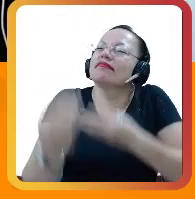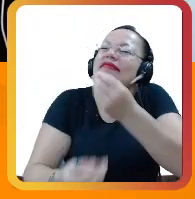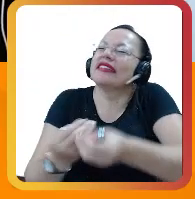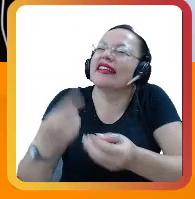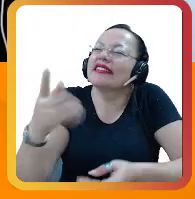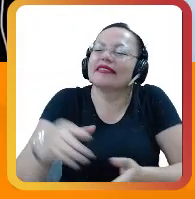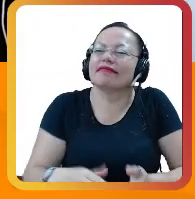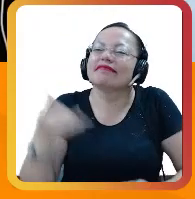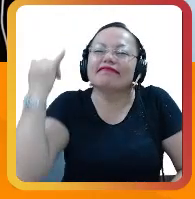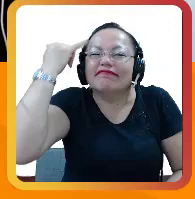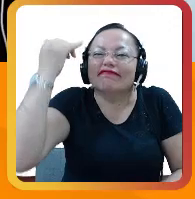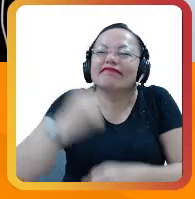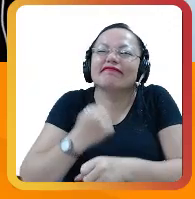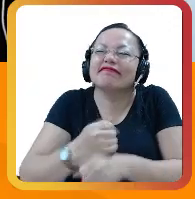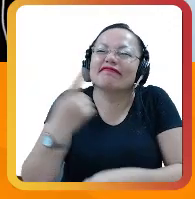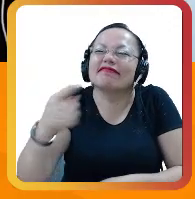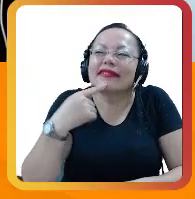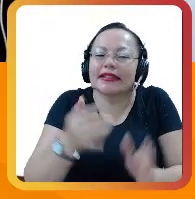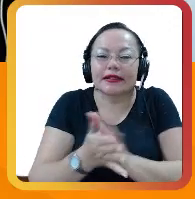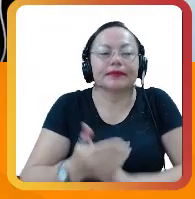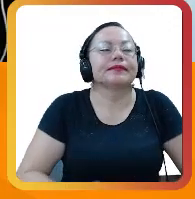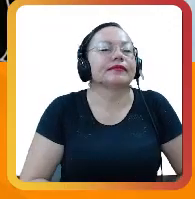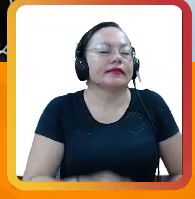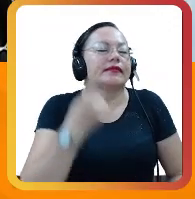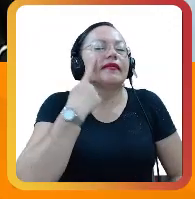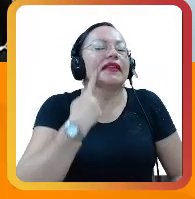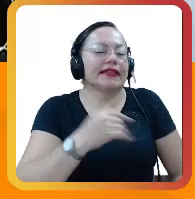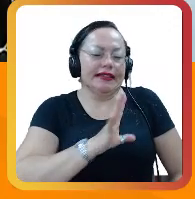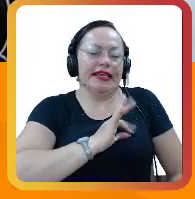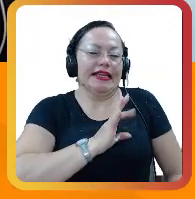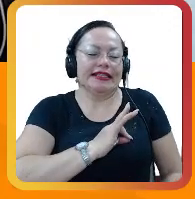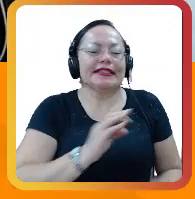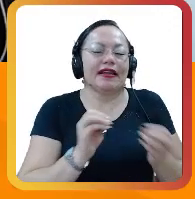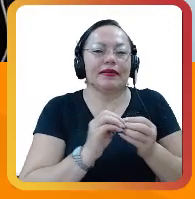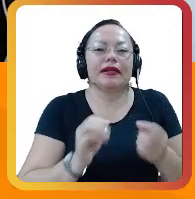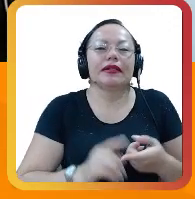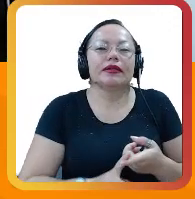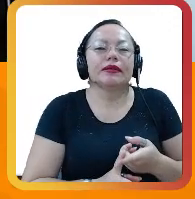estuve el día sábado, estuvimos en una